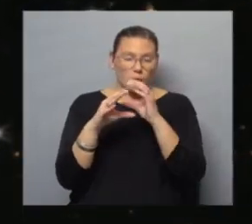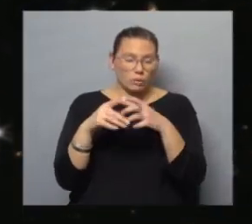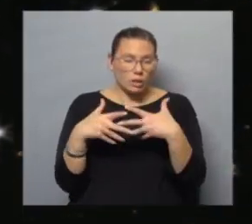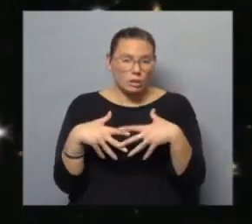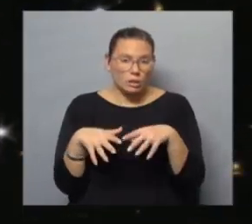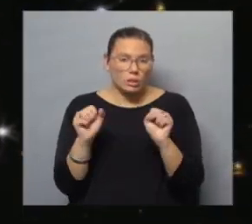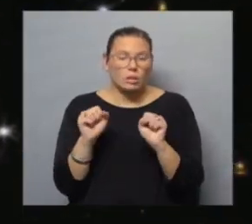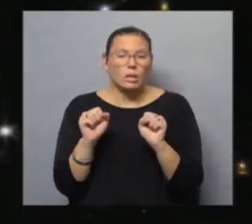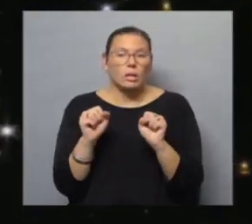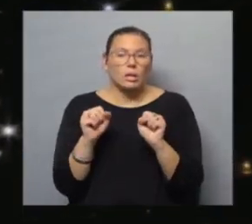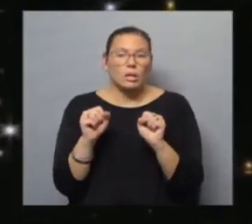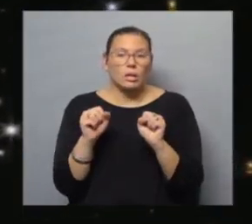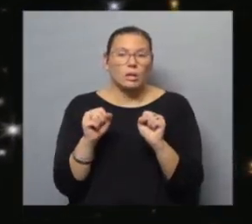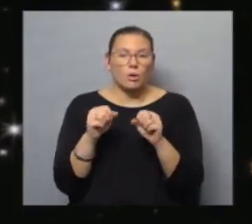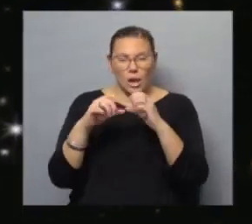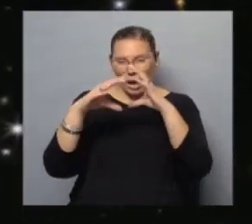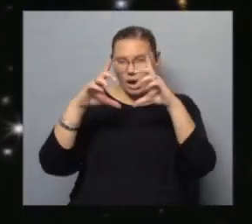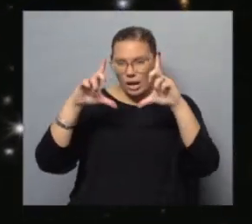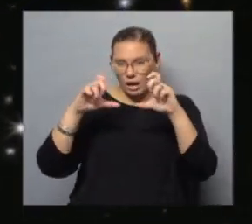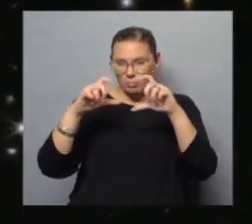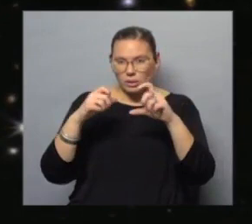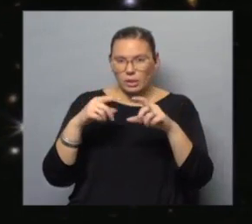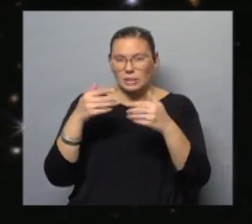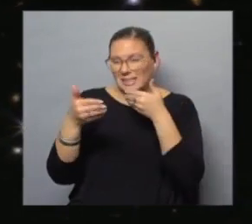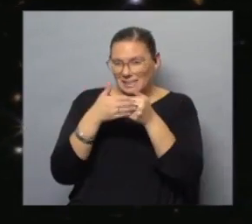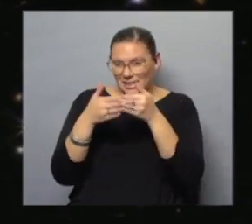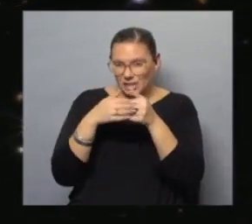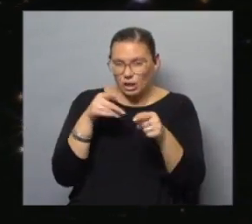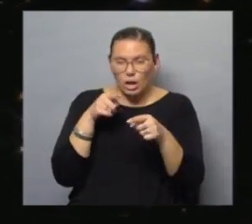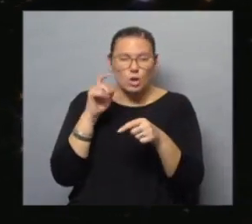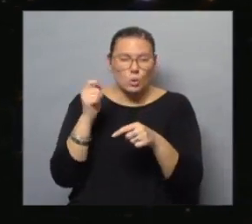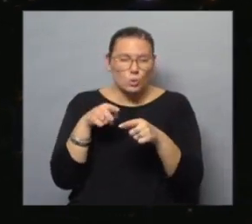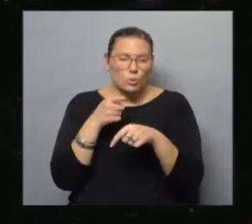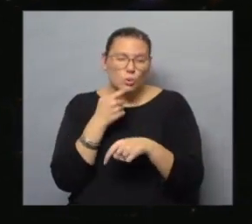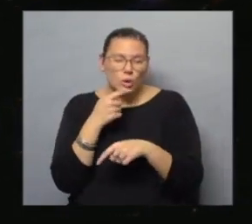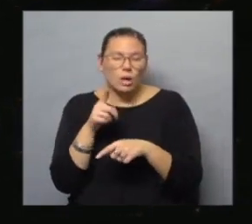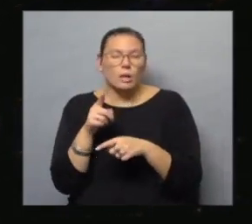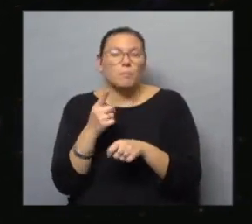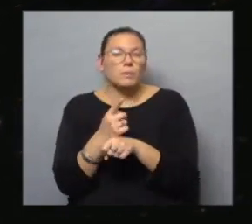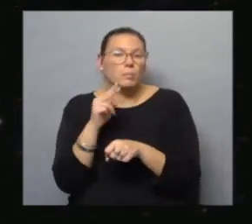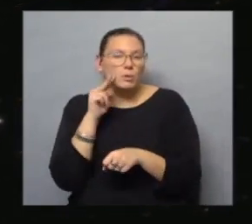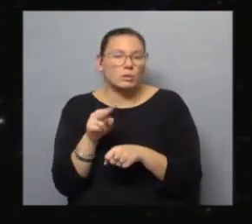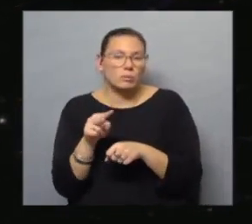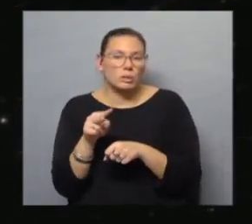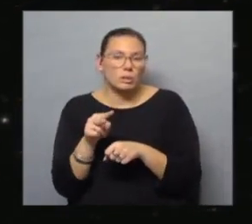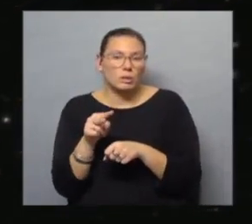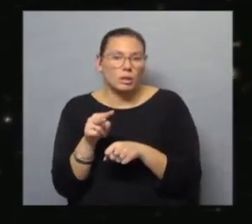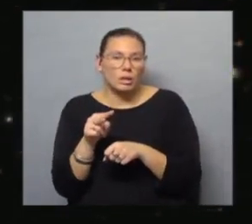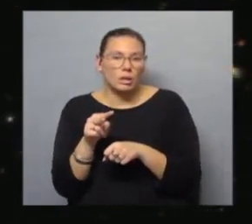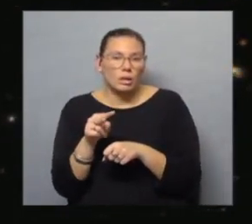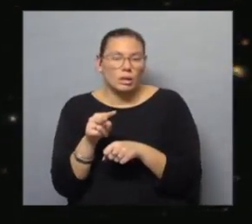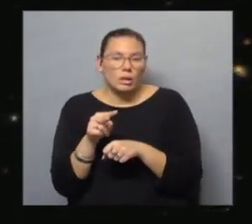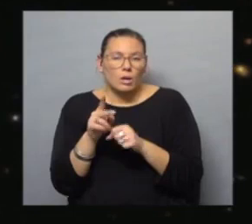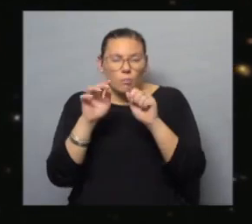detector NIRCam, que sería la cámara que detecta el infrarrojo cercano. Y lo primero que se evidencia ahí es que estamos viendo, digamos, a través